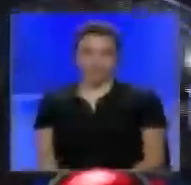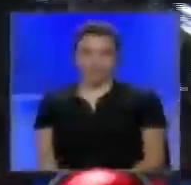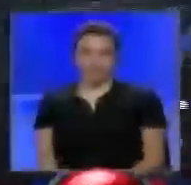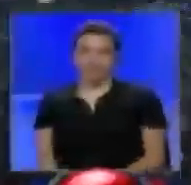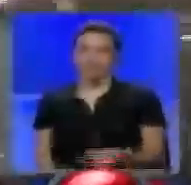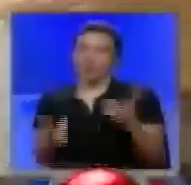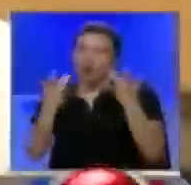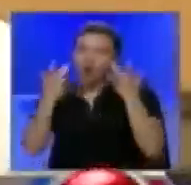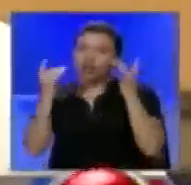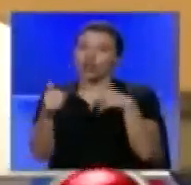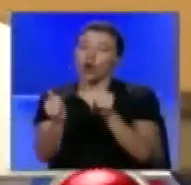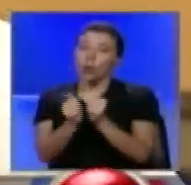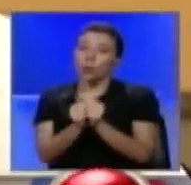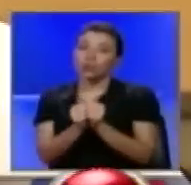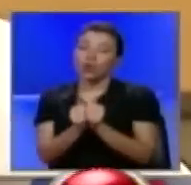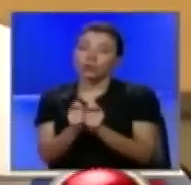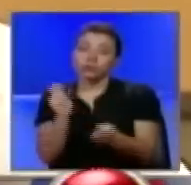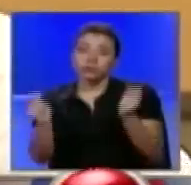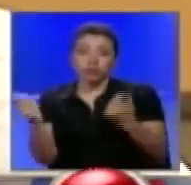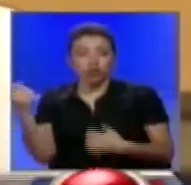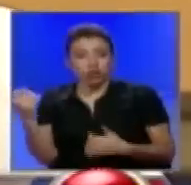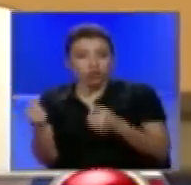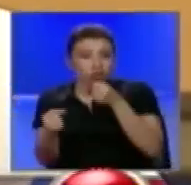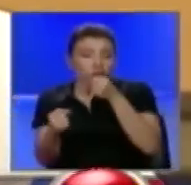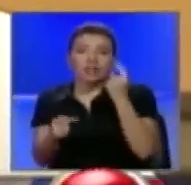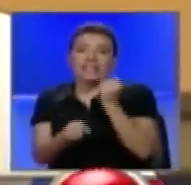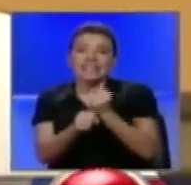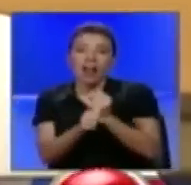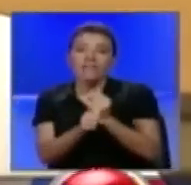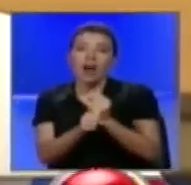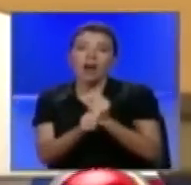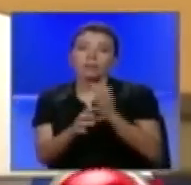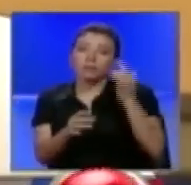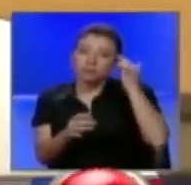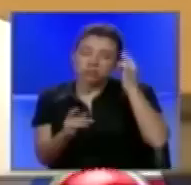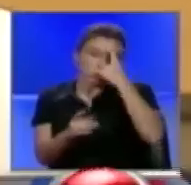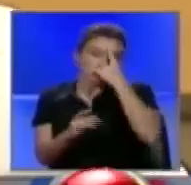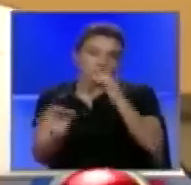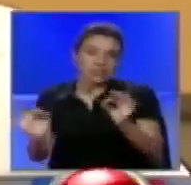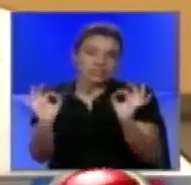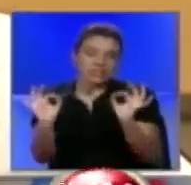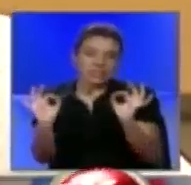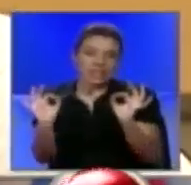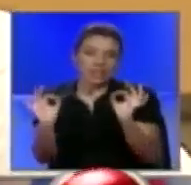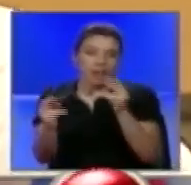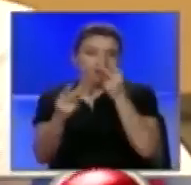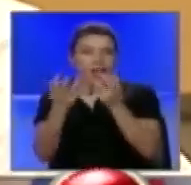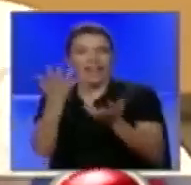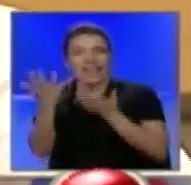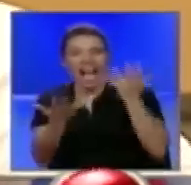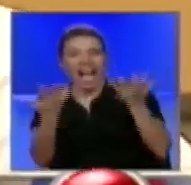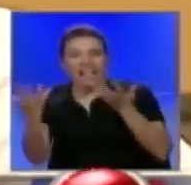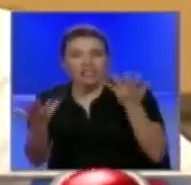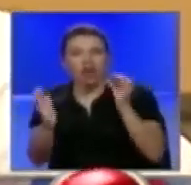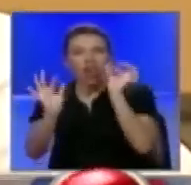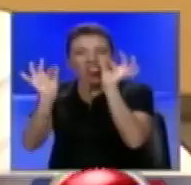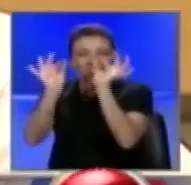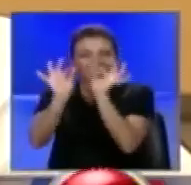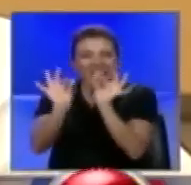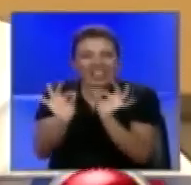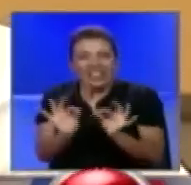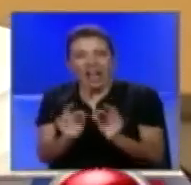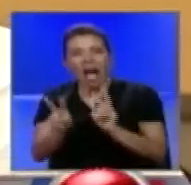Estamos contentos de estar juntos y de tocar, pero estamos también trabajando con mucha conciencia, con mucha seriedad, viendo canción por canción, viendo detallitos, de